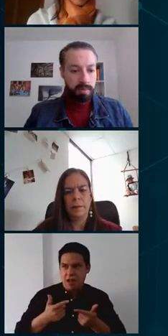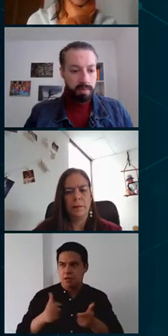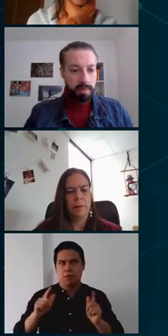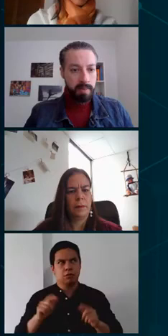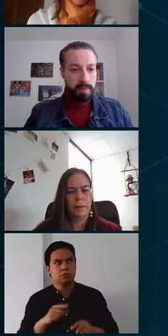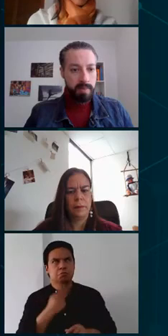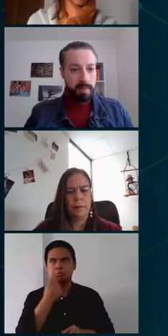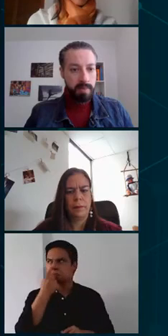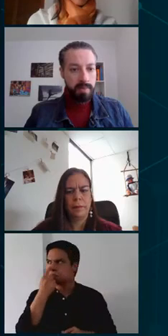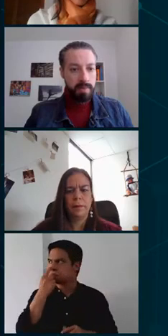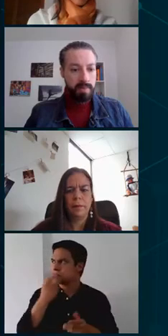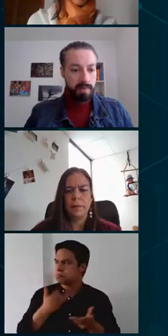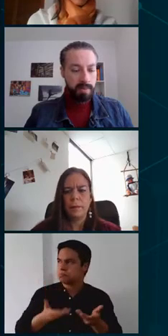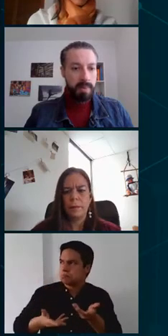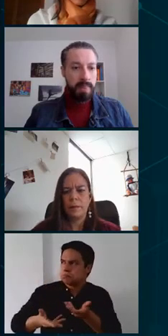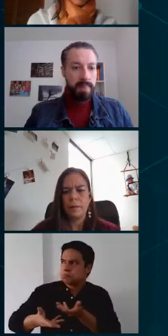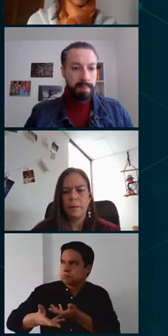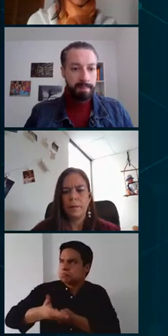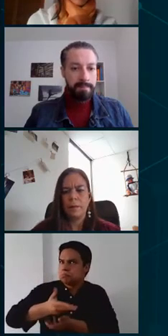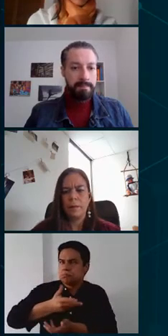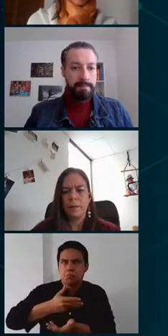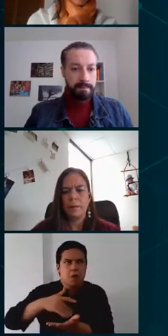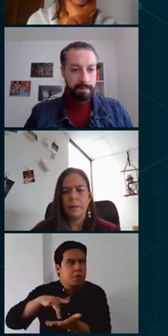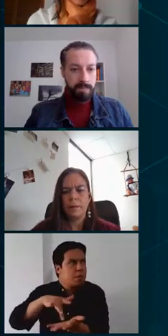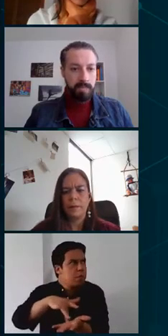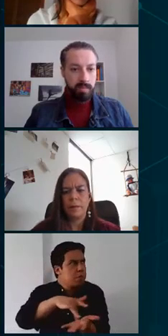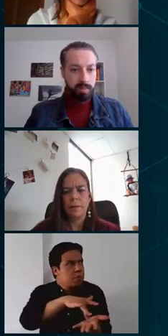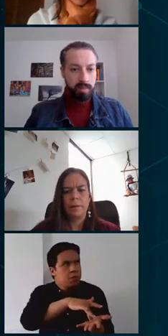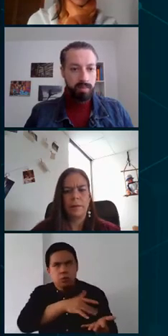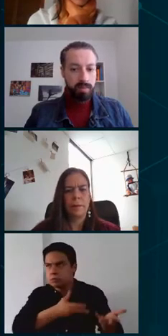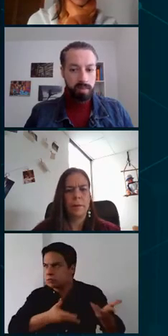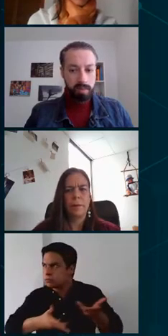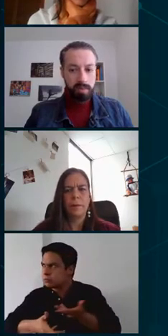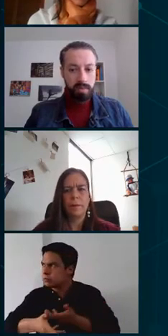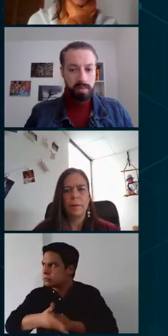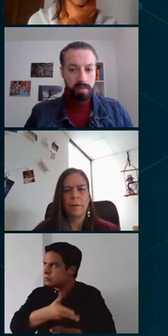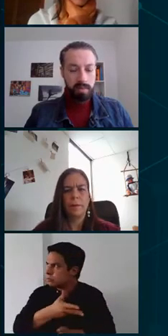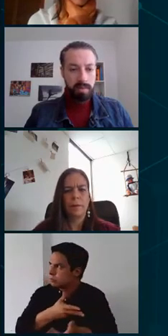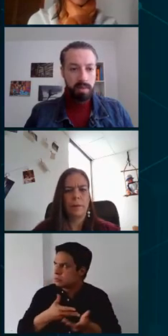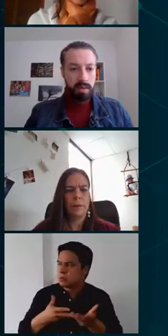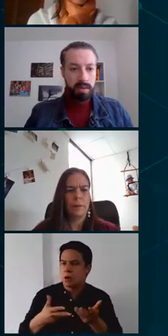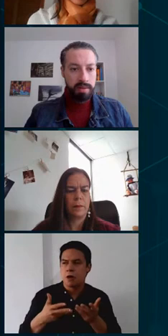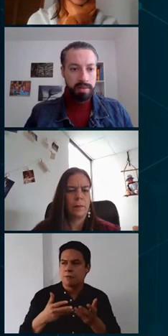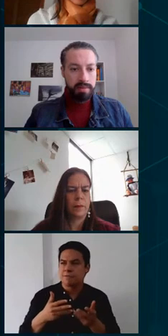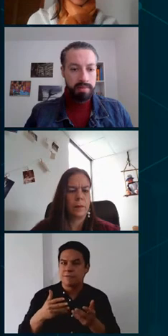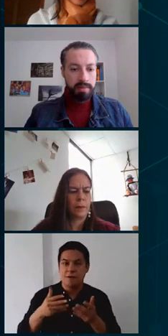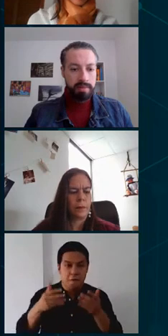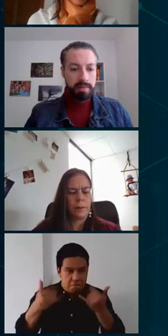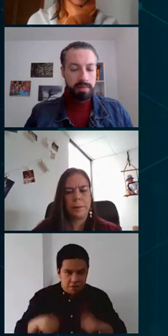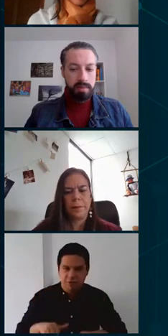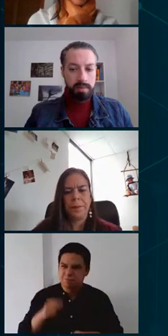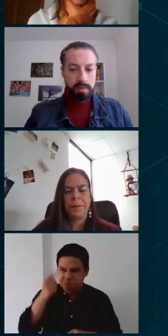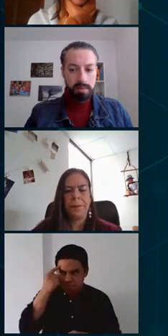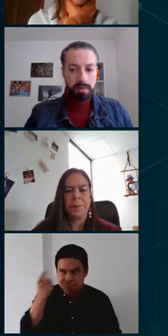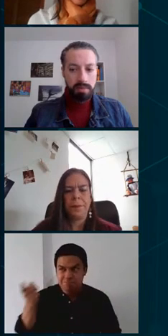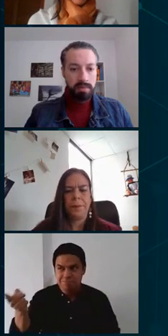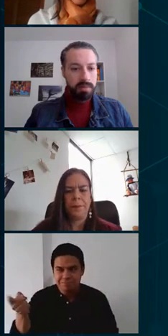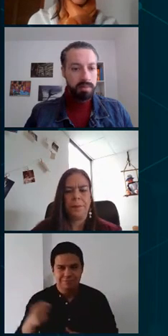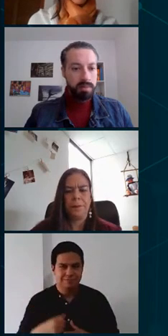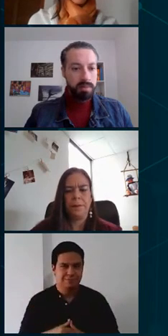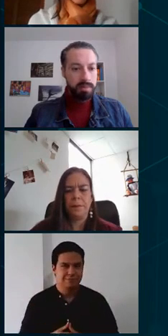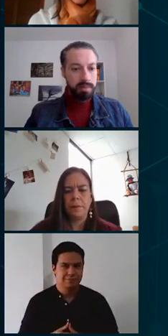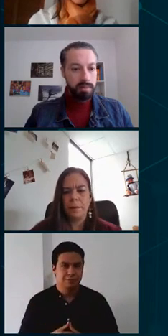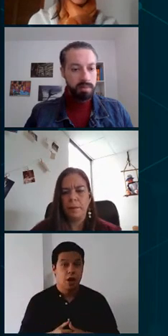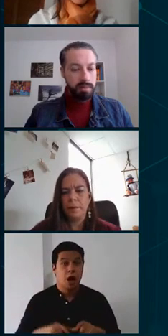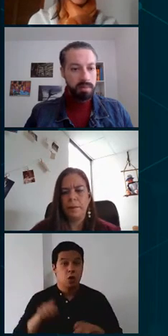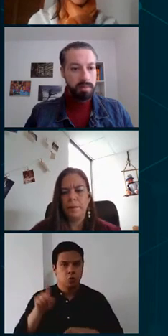como algunos de los tips que les traemos para poder también hacerlo. Escuchar las sugerencias es muy importante porque también nos sirve